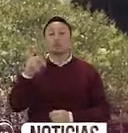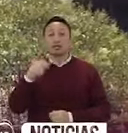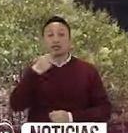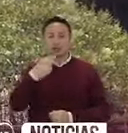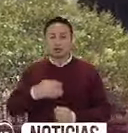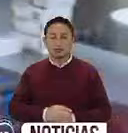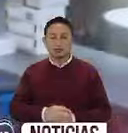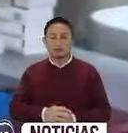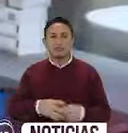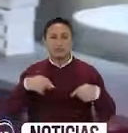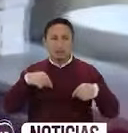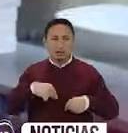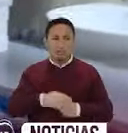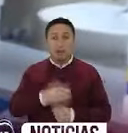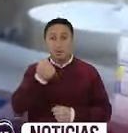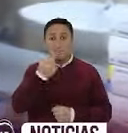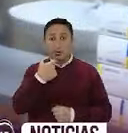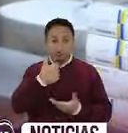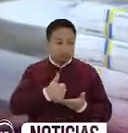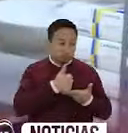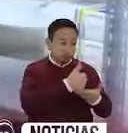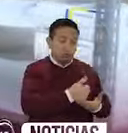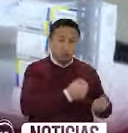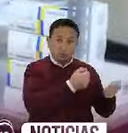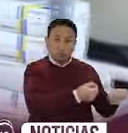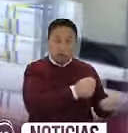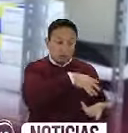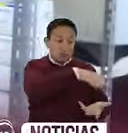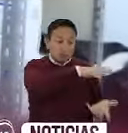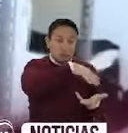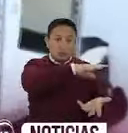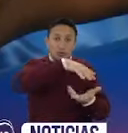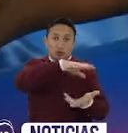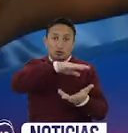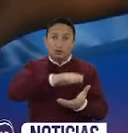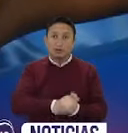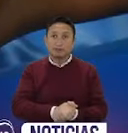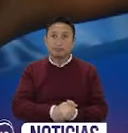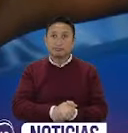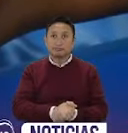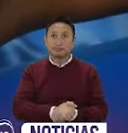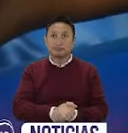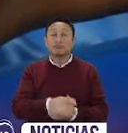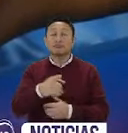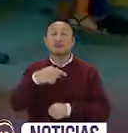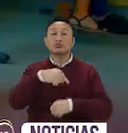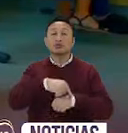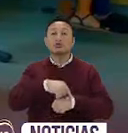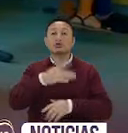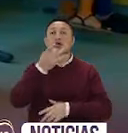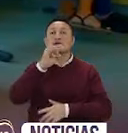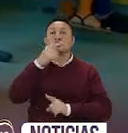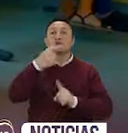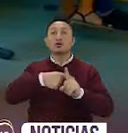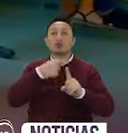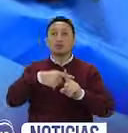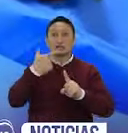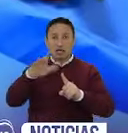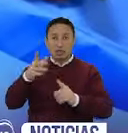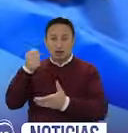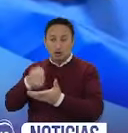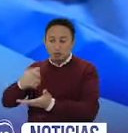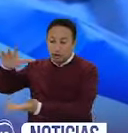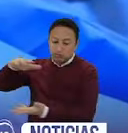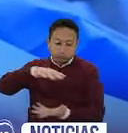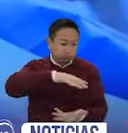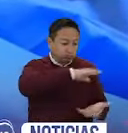que el Estado debía proporcionar medicina de calidad para este tipo de enfermedades. Para ello dio un plazo de hasta 18 meses para que se otorgue la entrega de